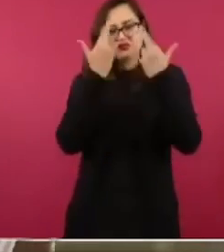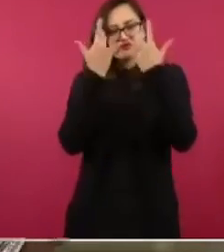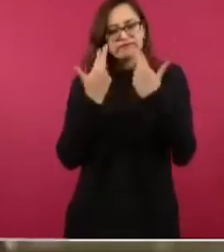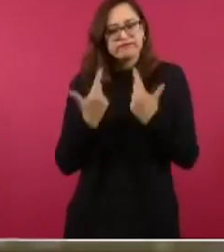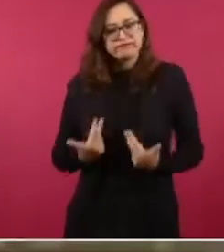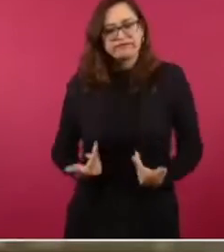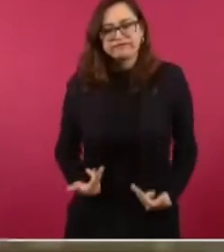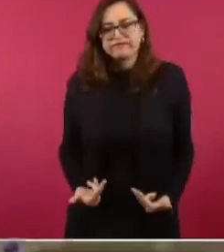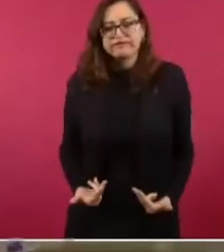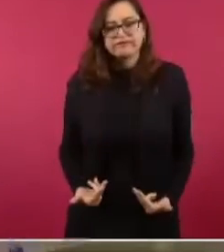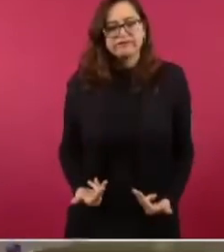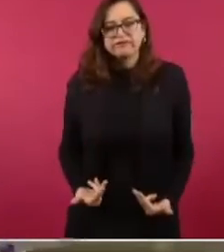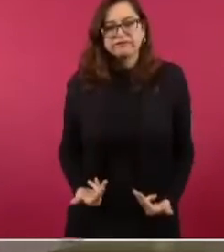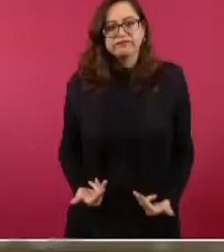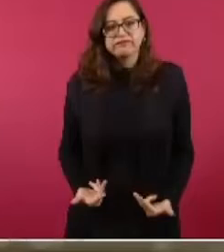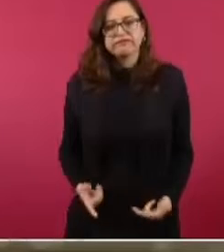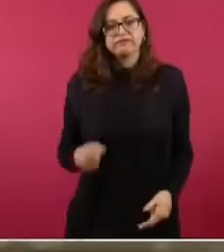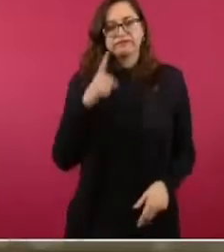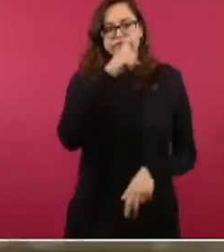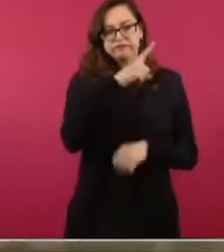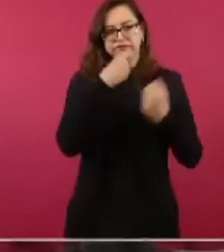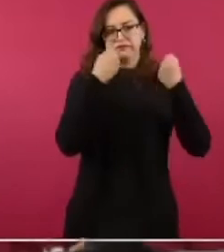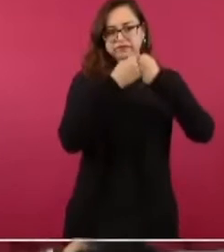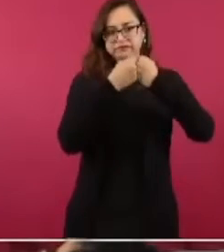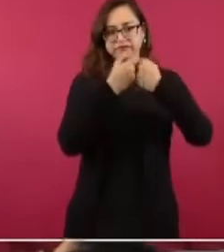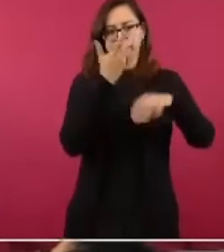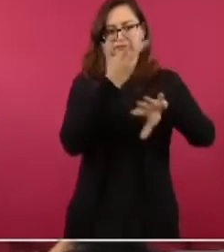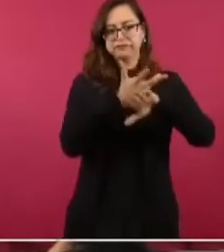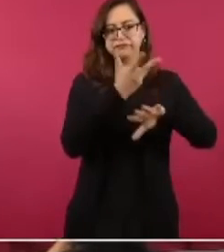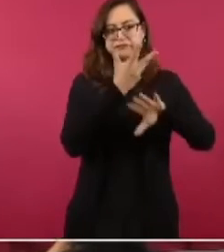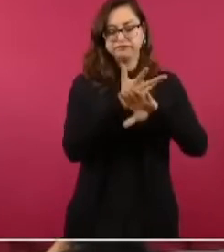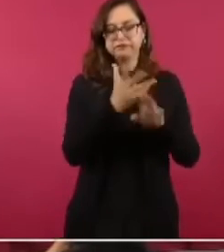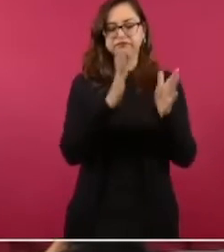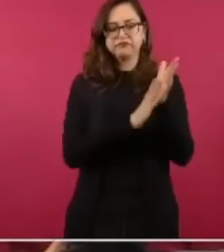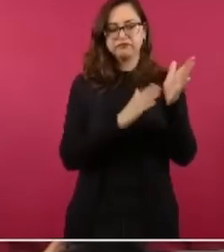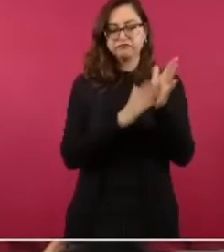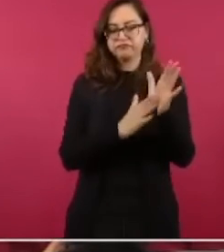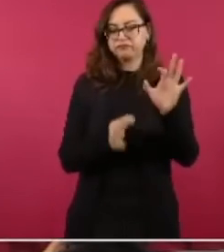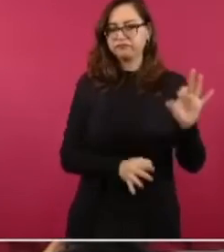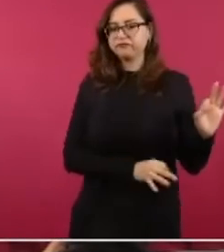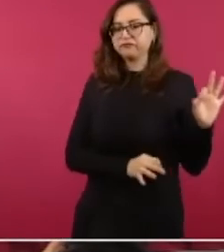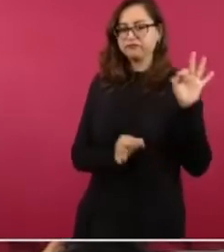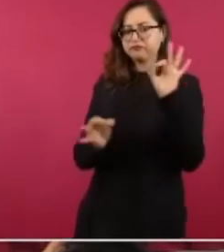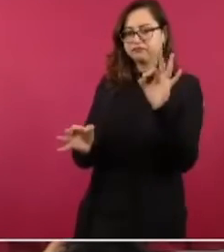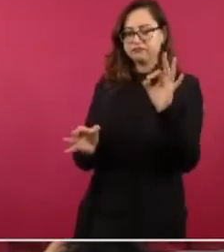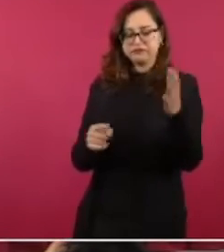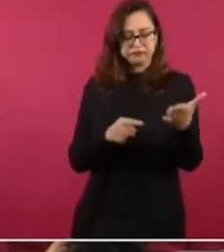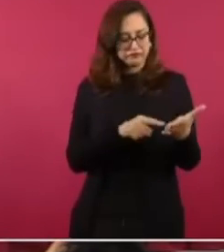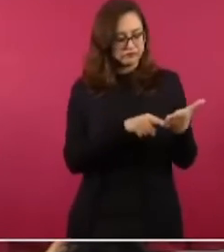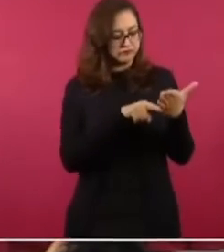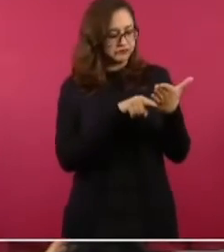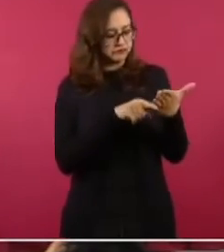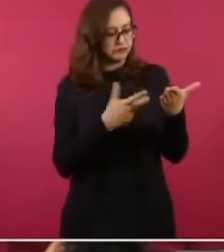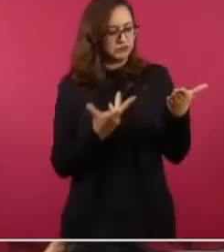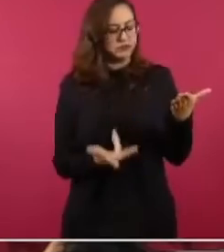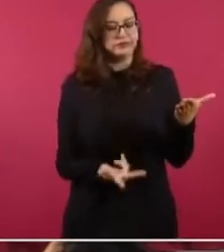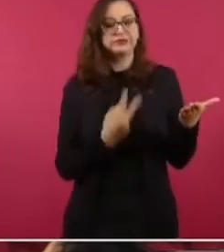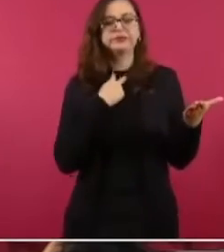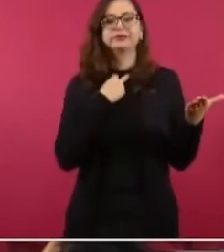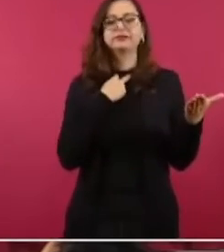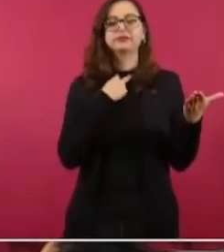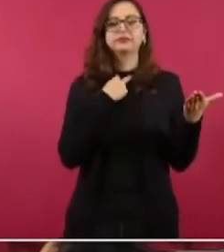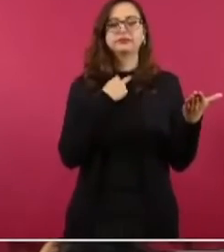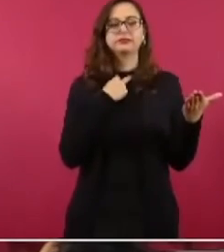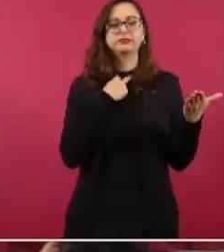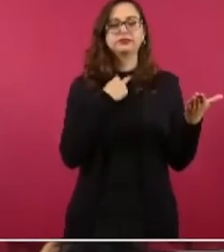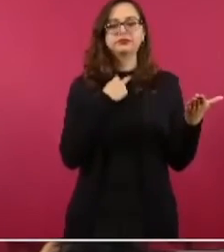y todo, el papel que les dieron con estas medidas que usted está diciendo, pues bueno, dicen, tenemos una espada en el cuello y otra en la